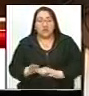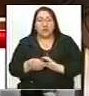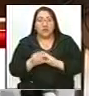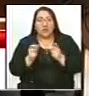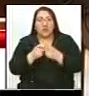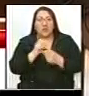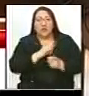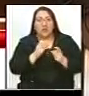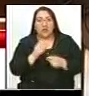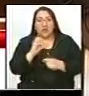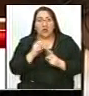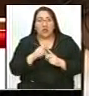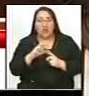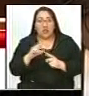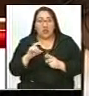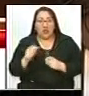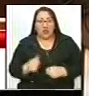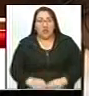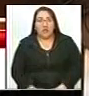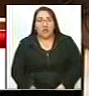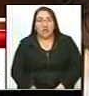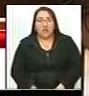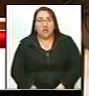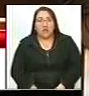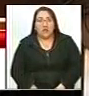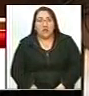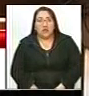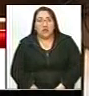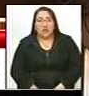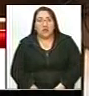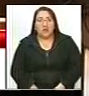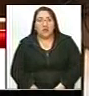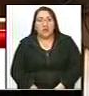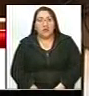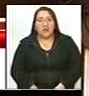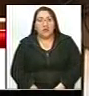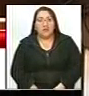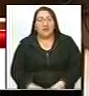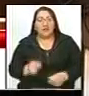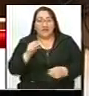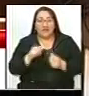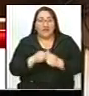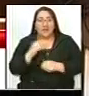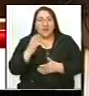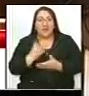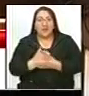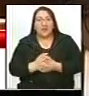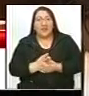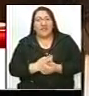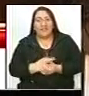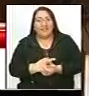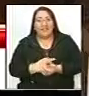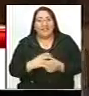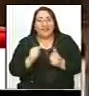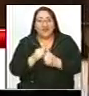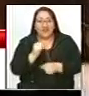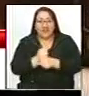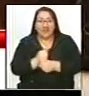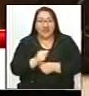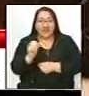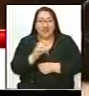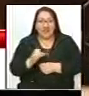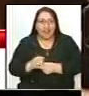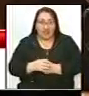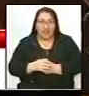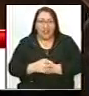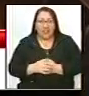de Fiscalización y Contraloría. En la presente sesión continuaremos tratando la problemática suscitada a raíz de la paralización de la obra de la carretera